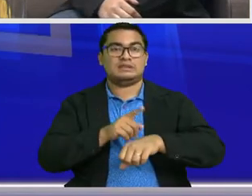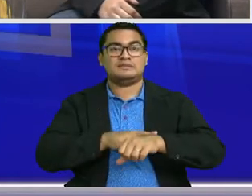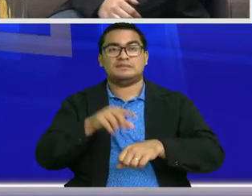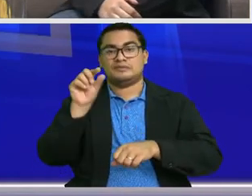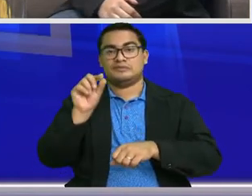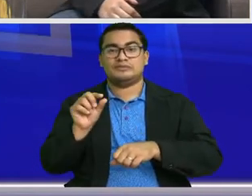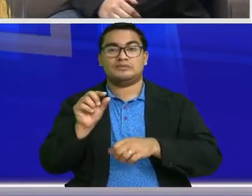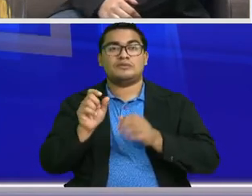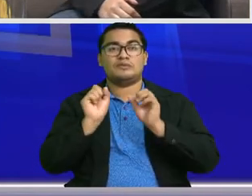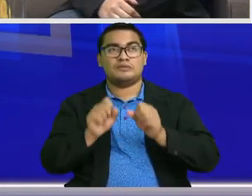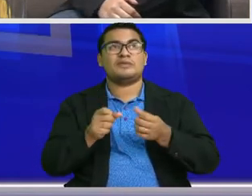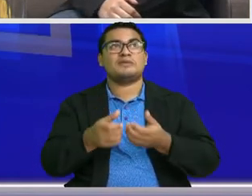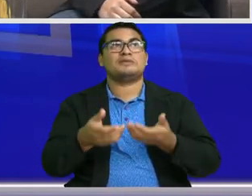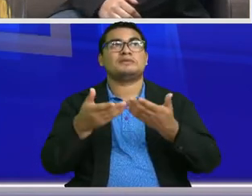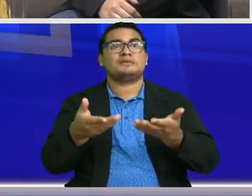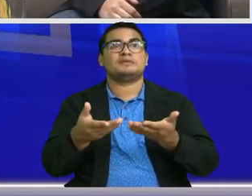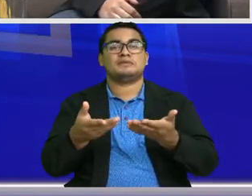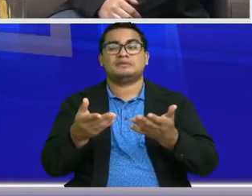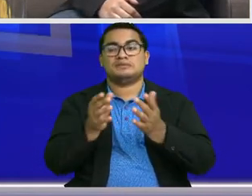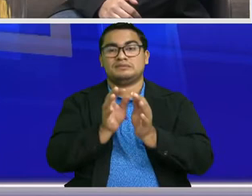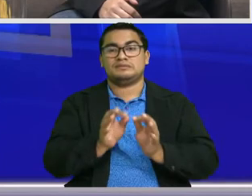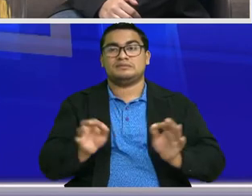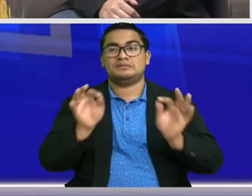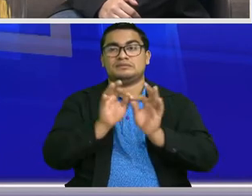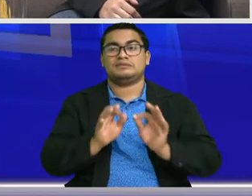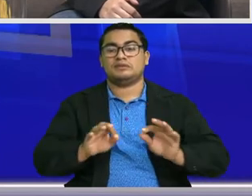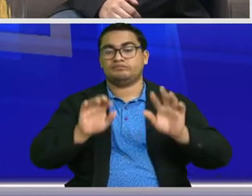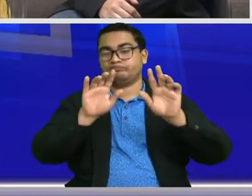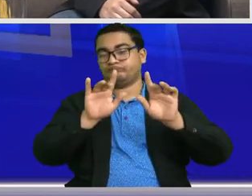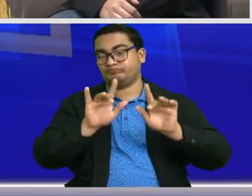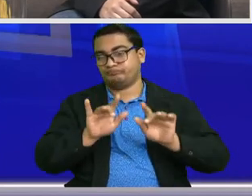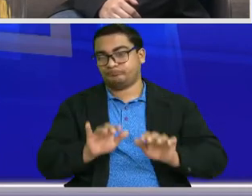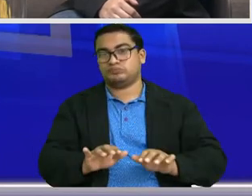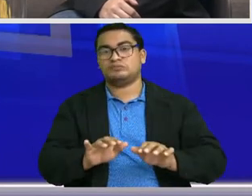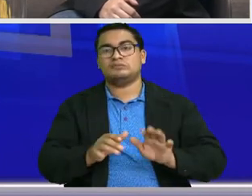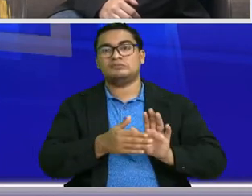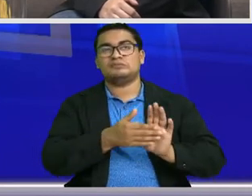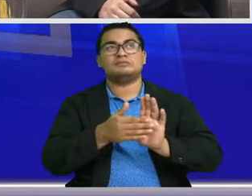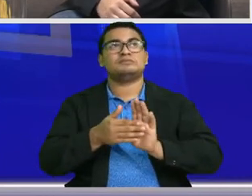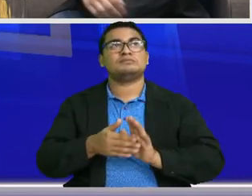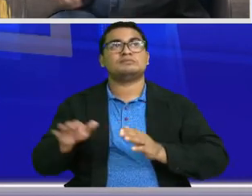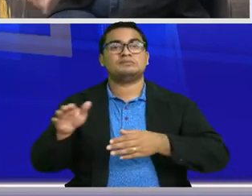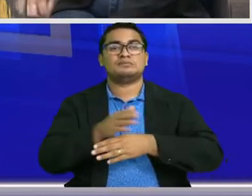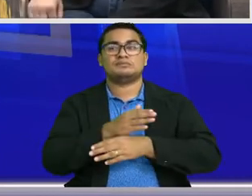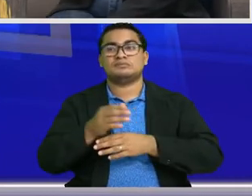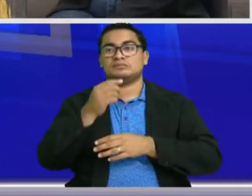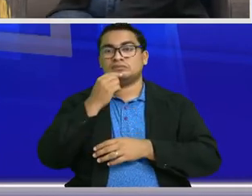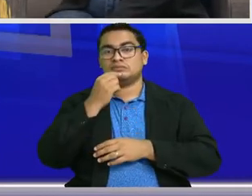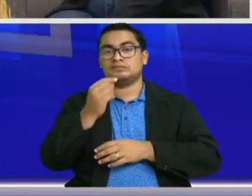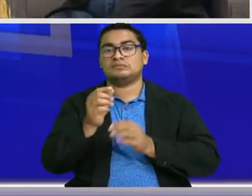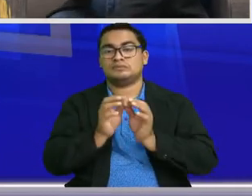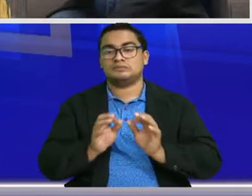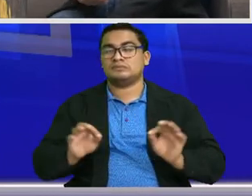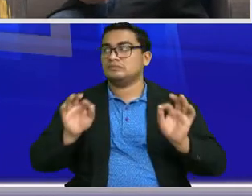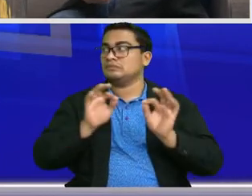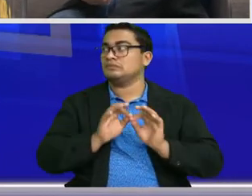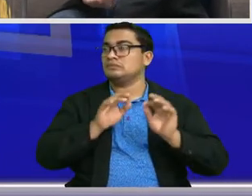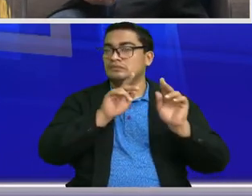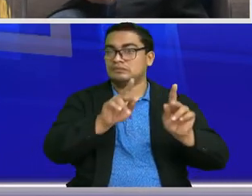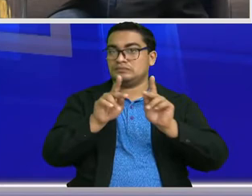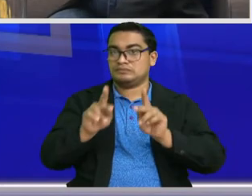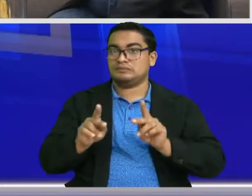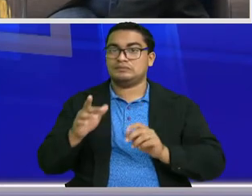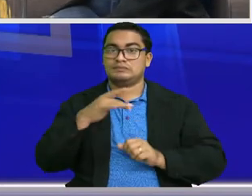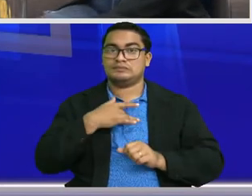logrado crecer, han logrado posicionarse en redes sociales, ¿verdad? Y están ofreciendo algo distinto y están ofreciendo algo que está demandando la gente